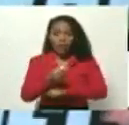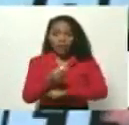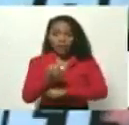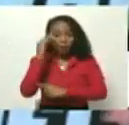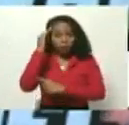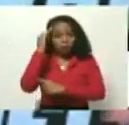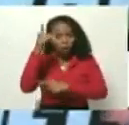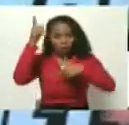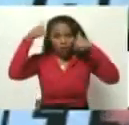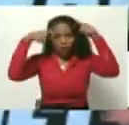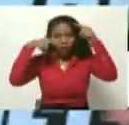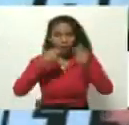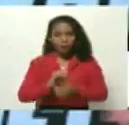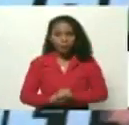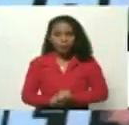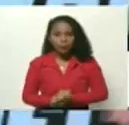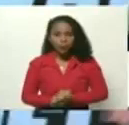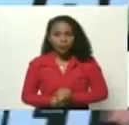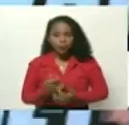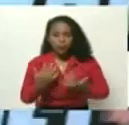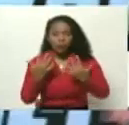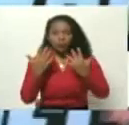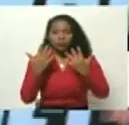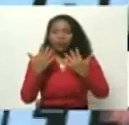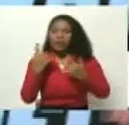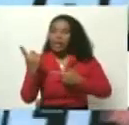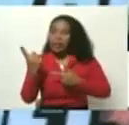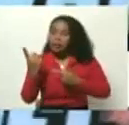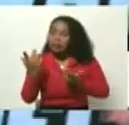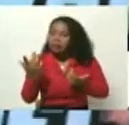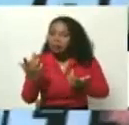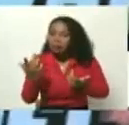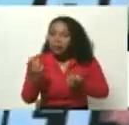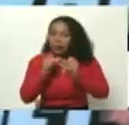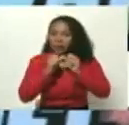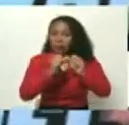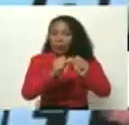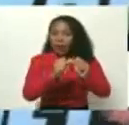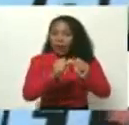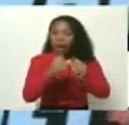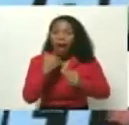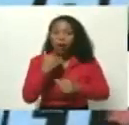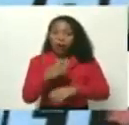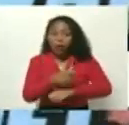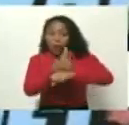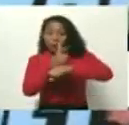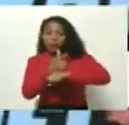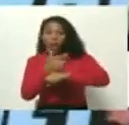comandante Chávez. Respiraba que si él se mantenía en armas,